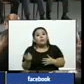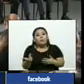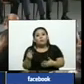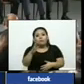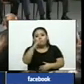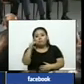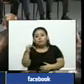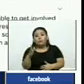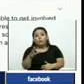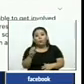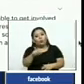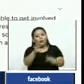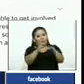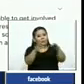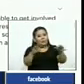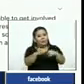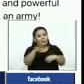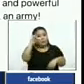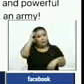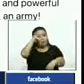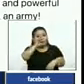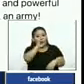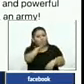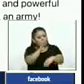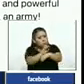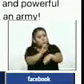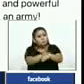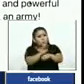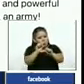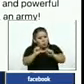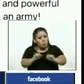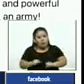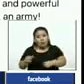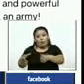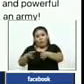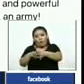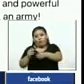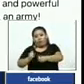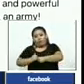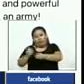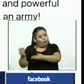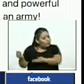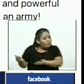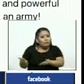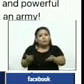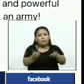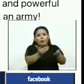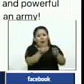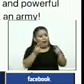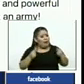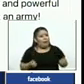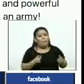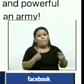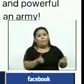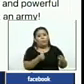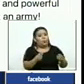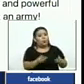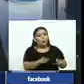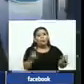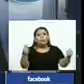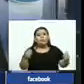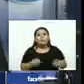norte. En otro mensaje, Trump sugería que está dispuesto a enviar al ejército para hacerlo de una manera rápida y